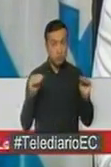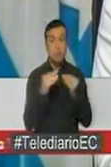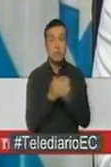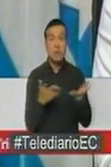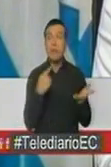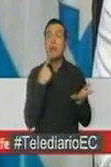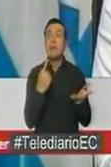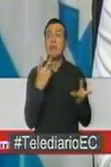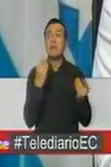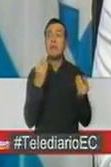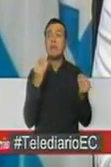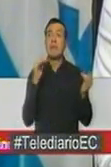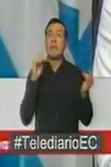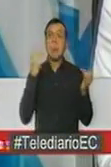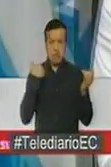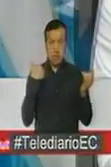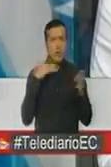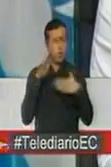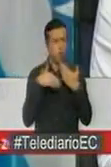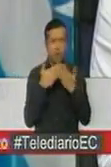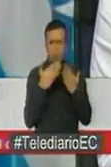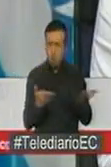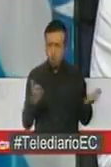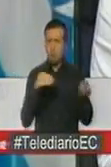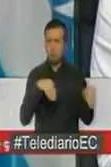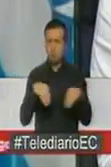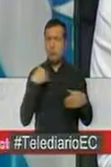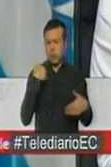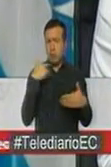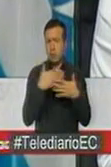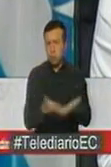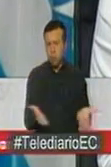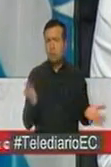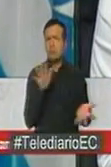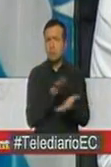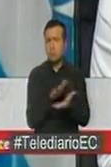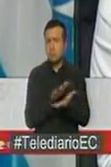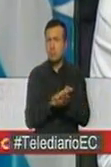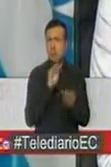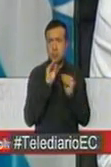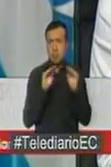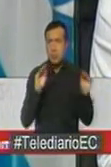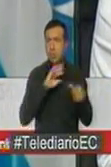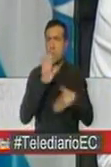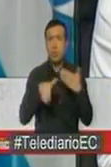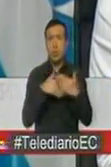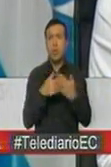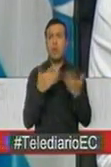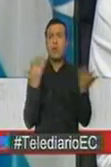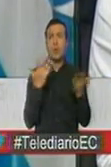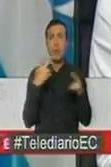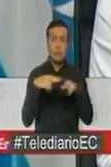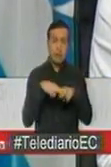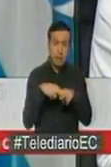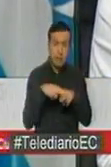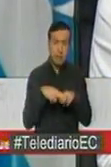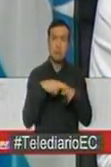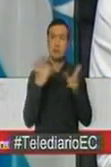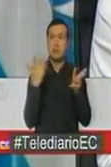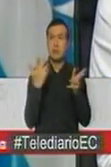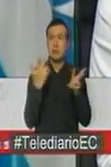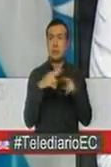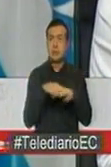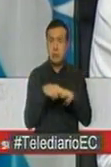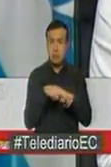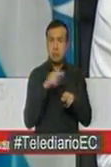están completamente provistos de todo. Cabify, de Rapid y de Uber, para que